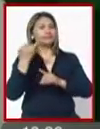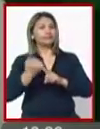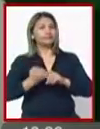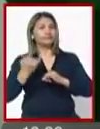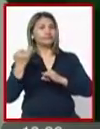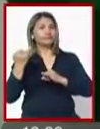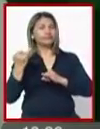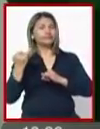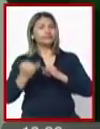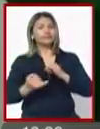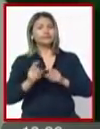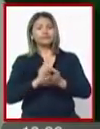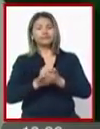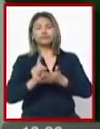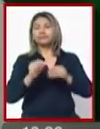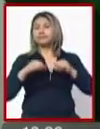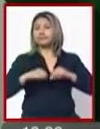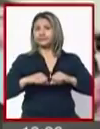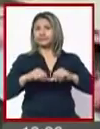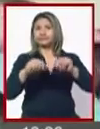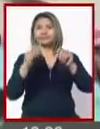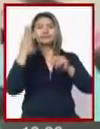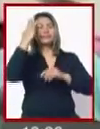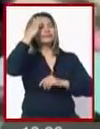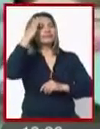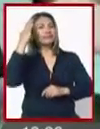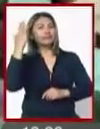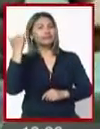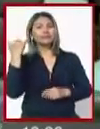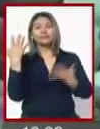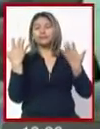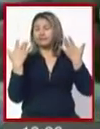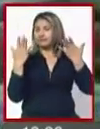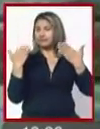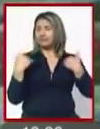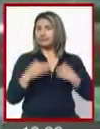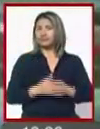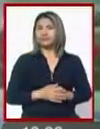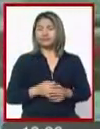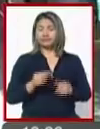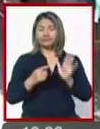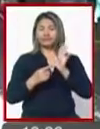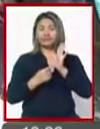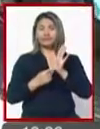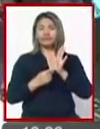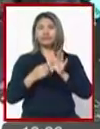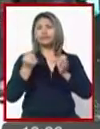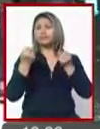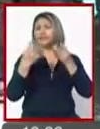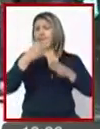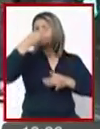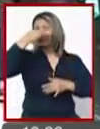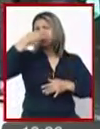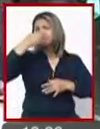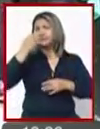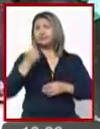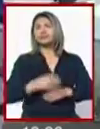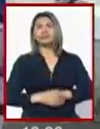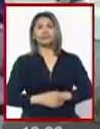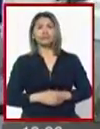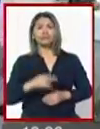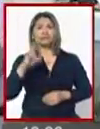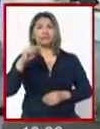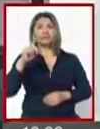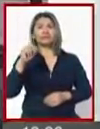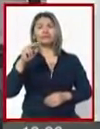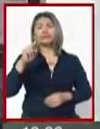y seguramente se va a mantener así. ¿Por qué? Porque ya se ha demostrado la virulencia de la cepa